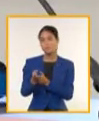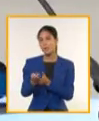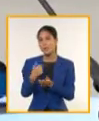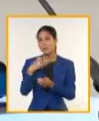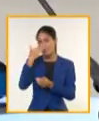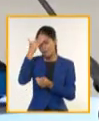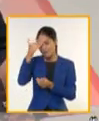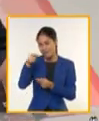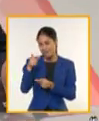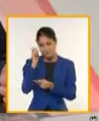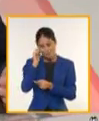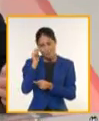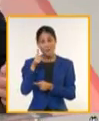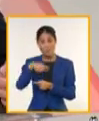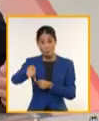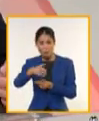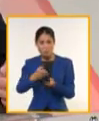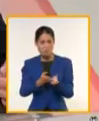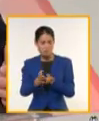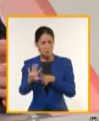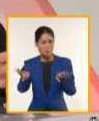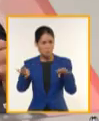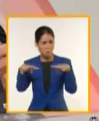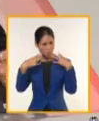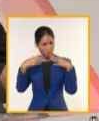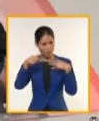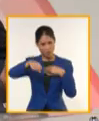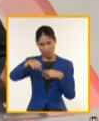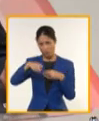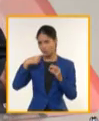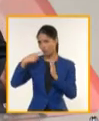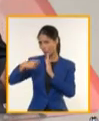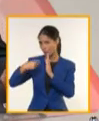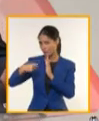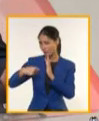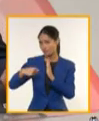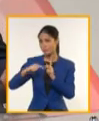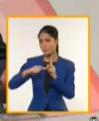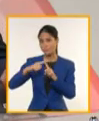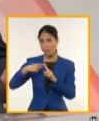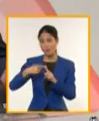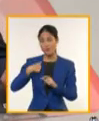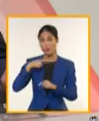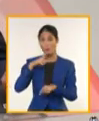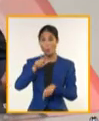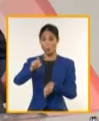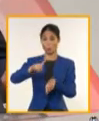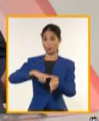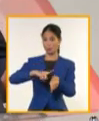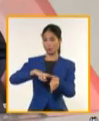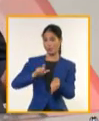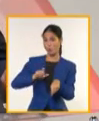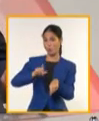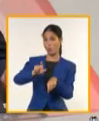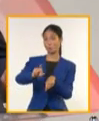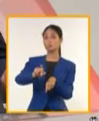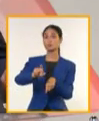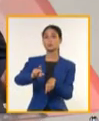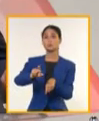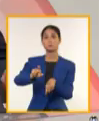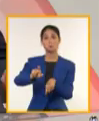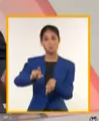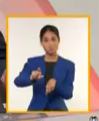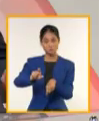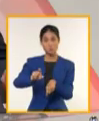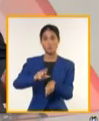más. Los invito a ver este documental y recordarles también que al final del mismo vamos a contar con nuestra sección El